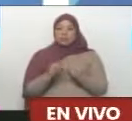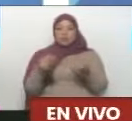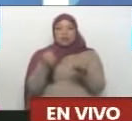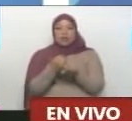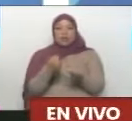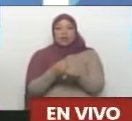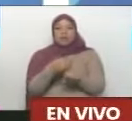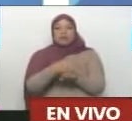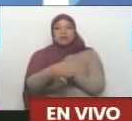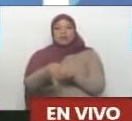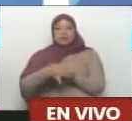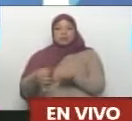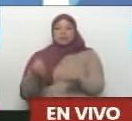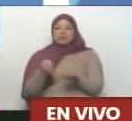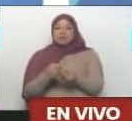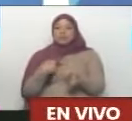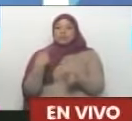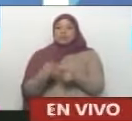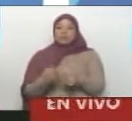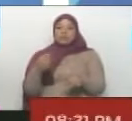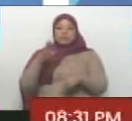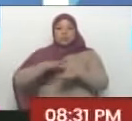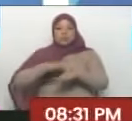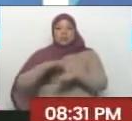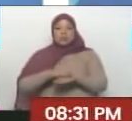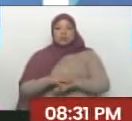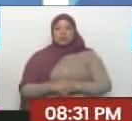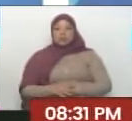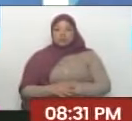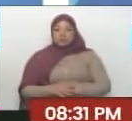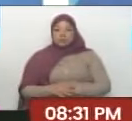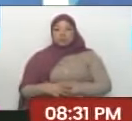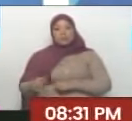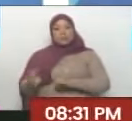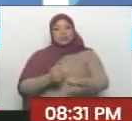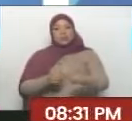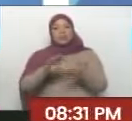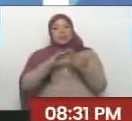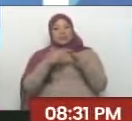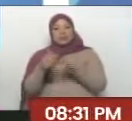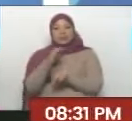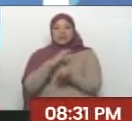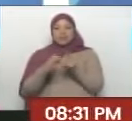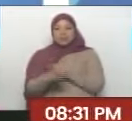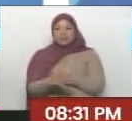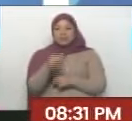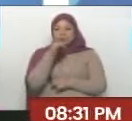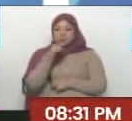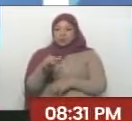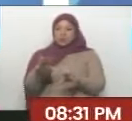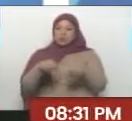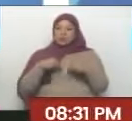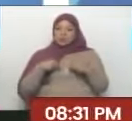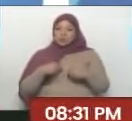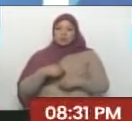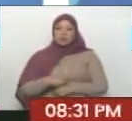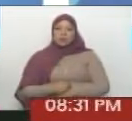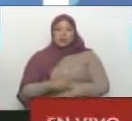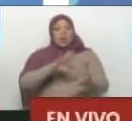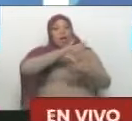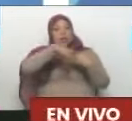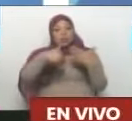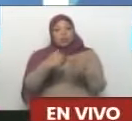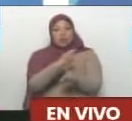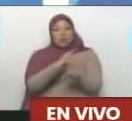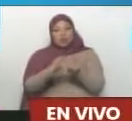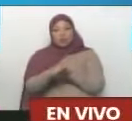¿verdad? Entonces, convocar a todos los movimientos culturales, a todos los cultores, a todas las